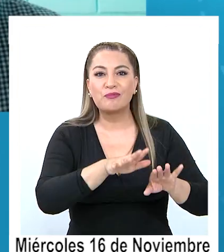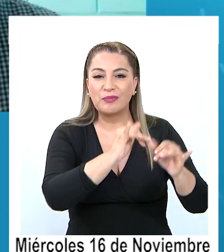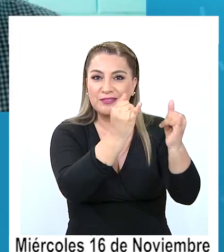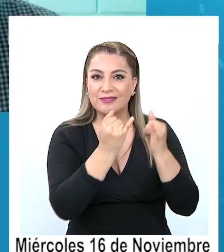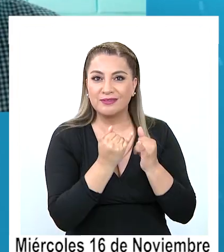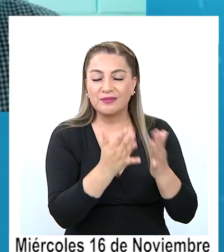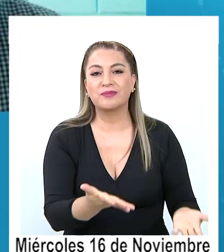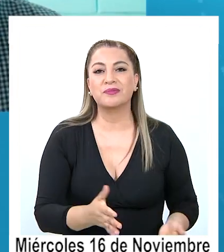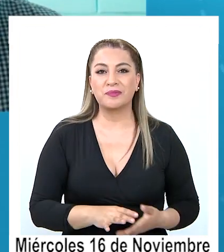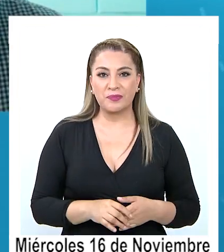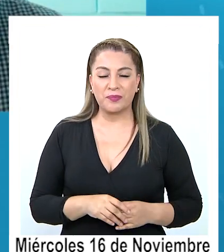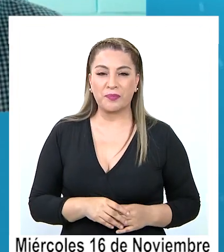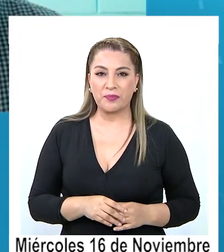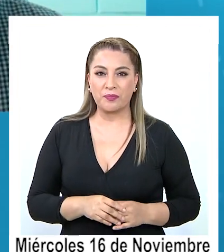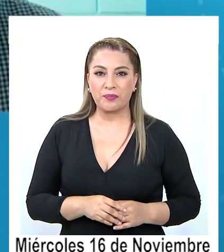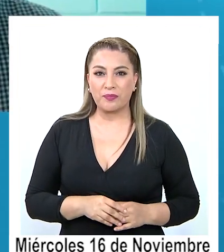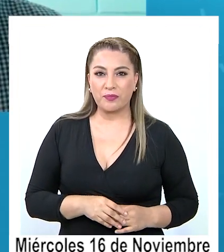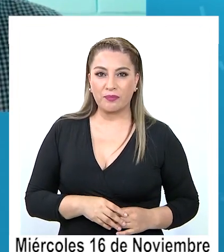hacer,